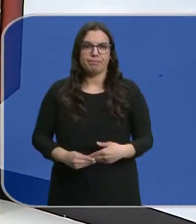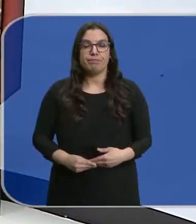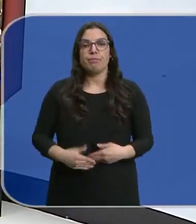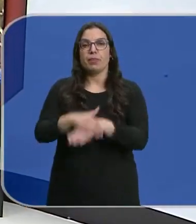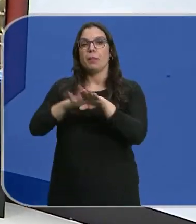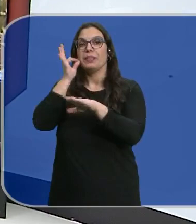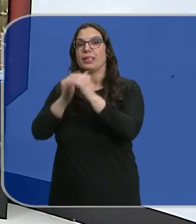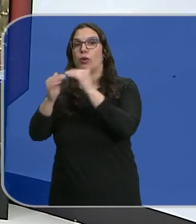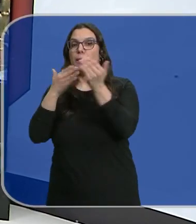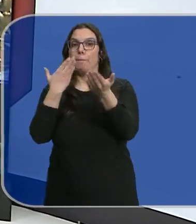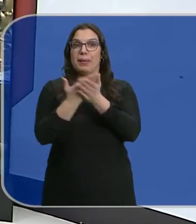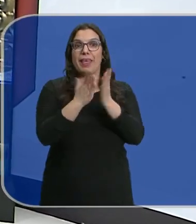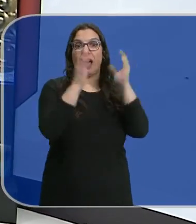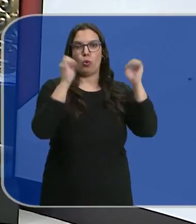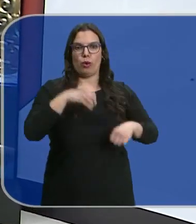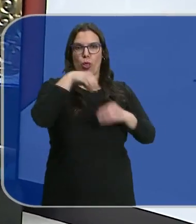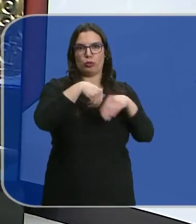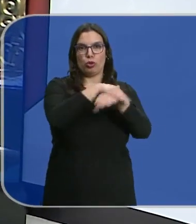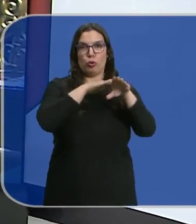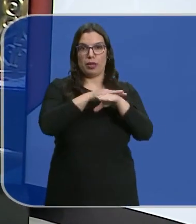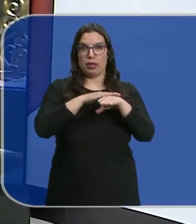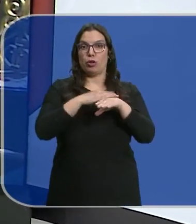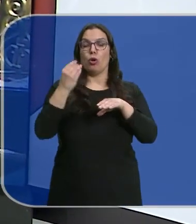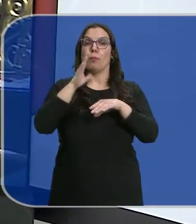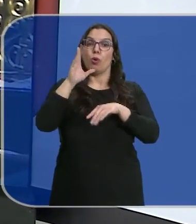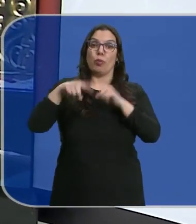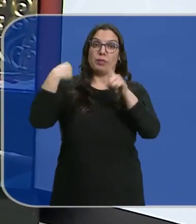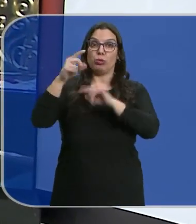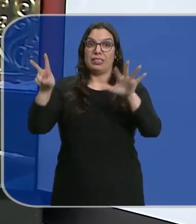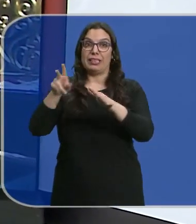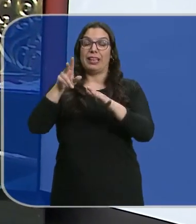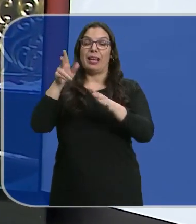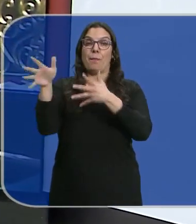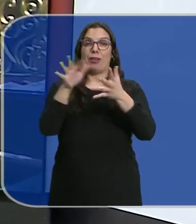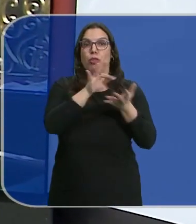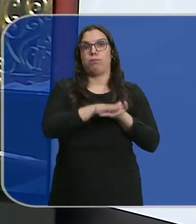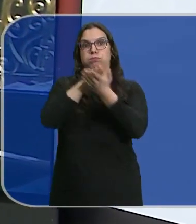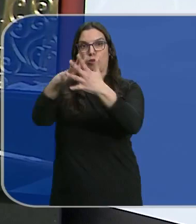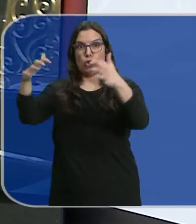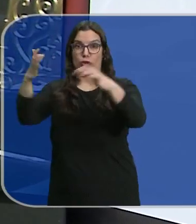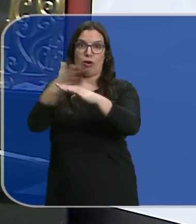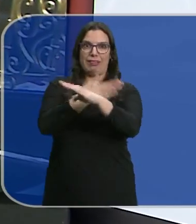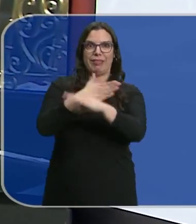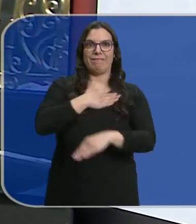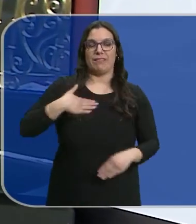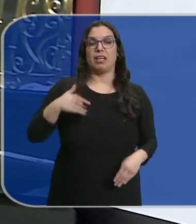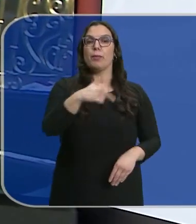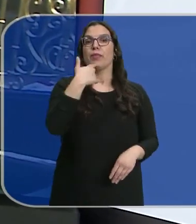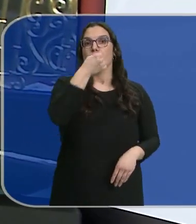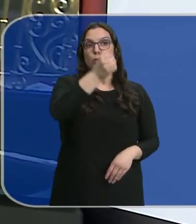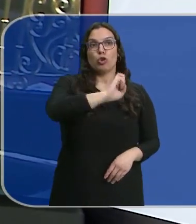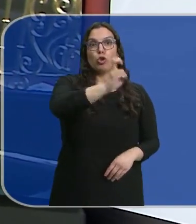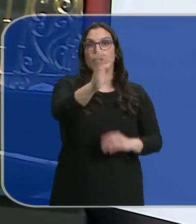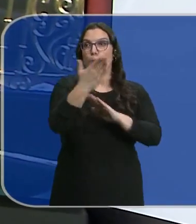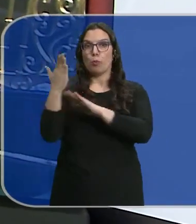Irene Montero pide alcanzar un pacto antes de que el 7 de marzo llegue al Pleno la proposición del PSOE. Los socialistas dicen que no hay más propuesta que la suya